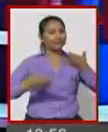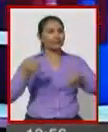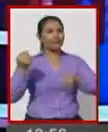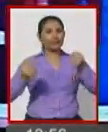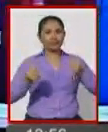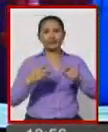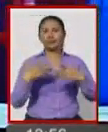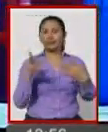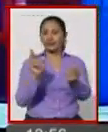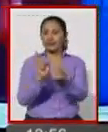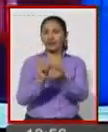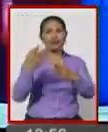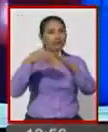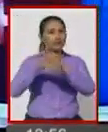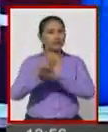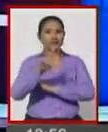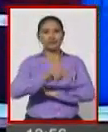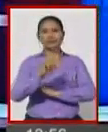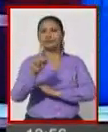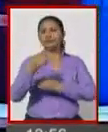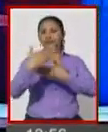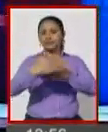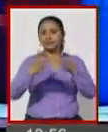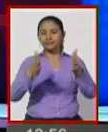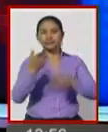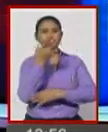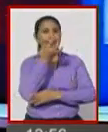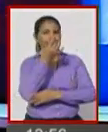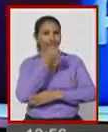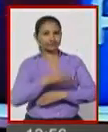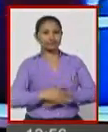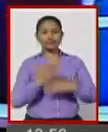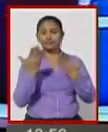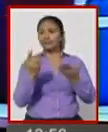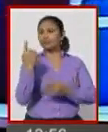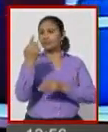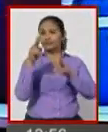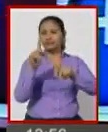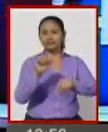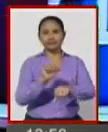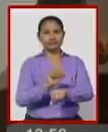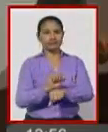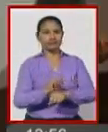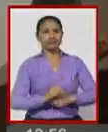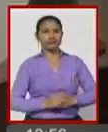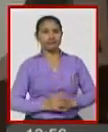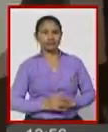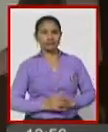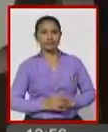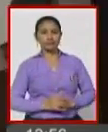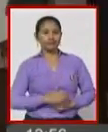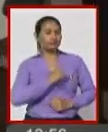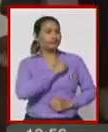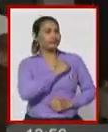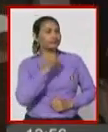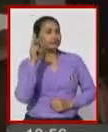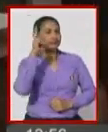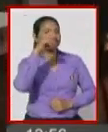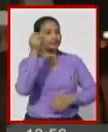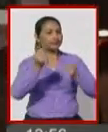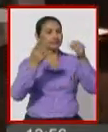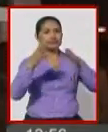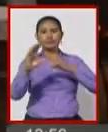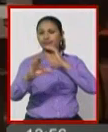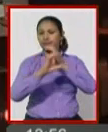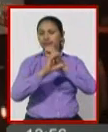a un vehículo y encontró en su interior 31 paquetes de cocaína. Hay una persona aprehendida. La actitud sospechosa del